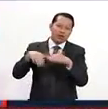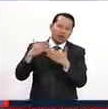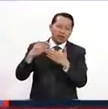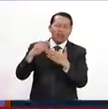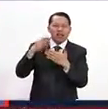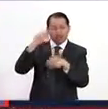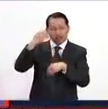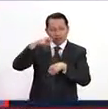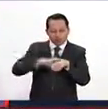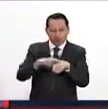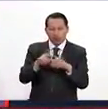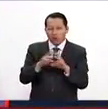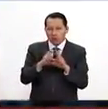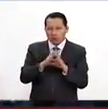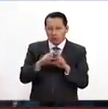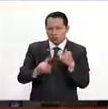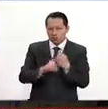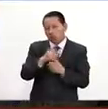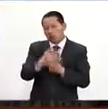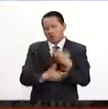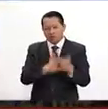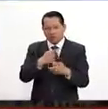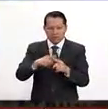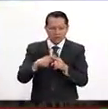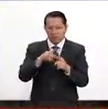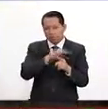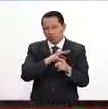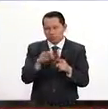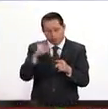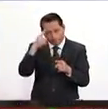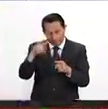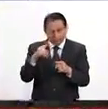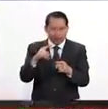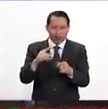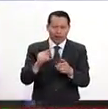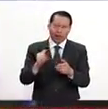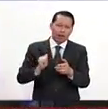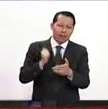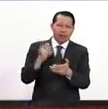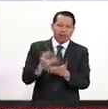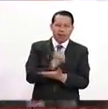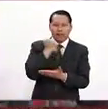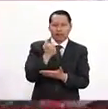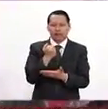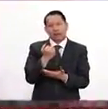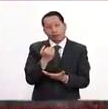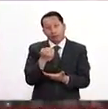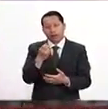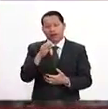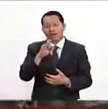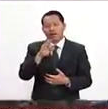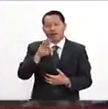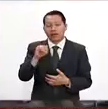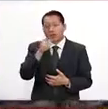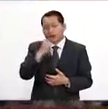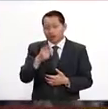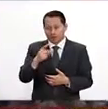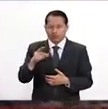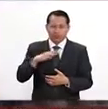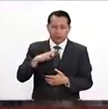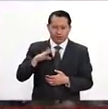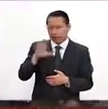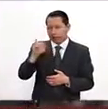un efecto de desestabilización o influir en el desenlace de las elecciones. Hasta el momento el FBI y la NSA han dicho que no hay